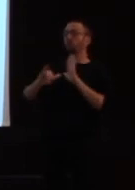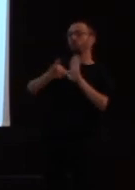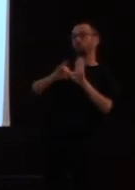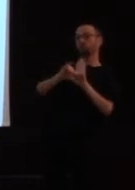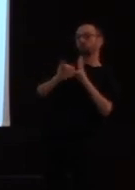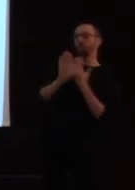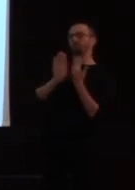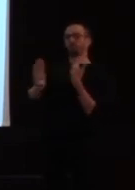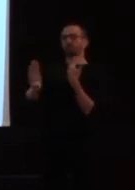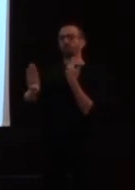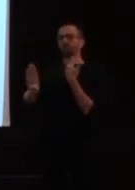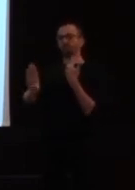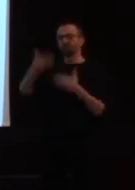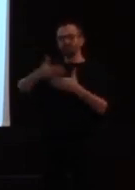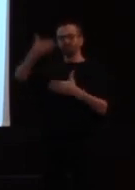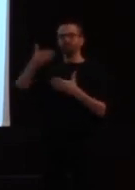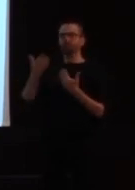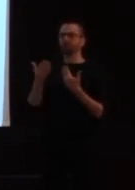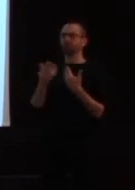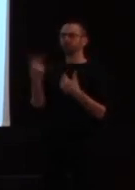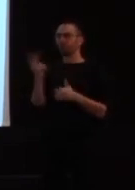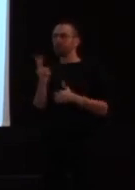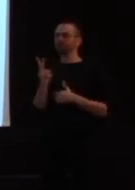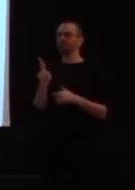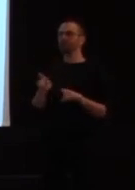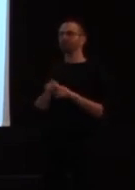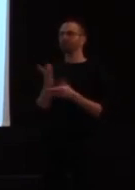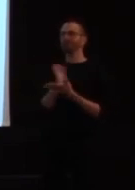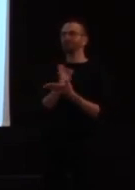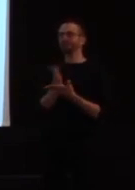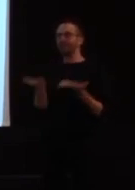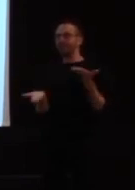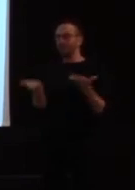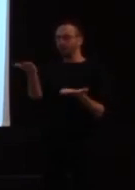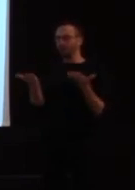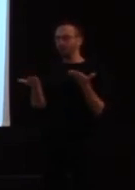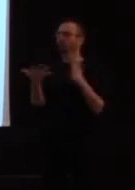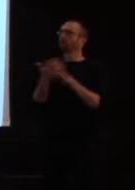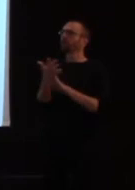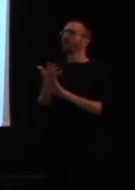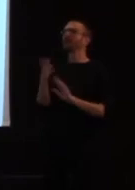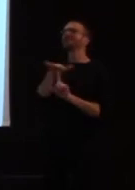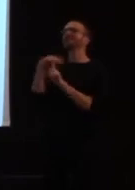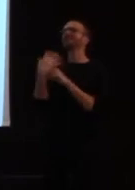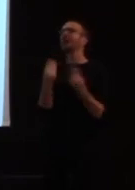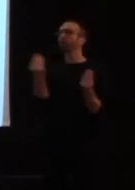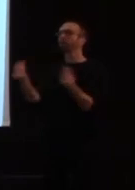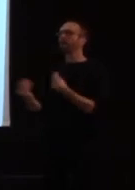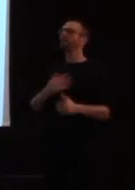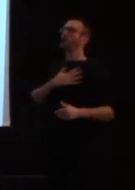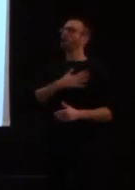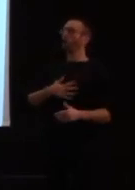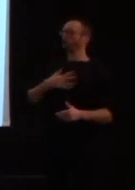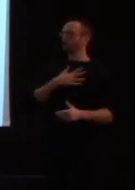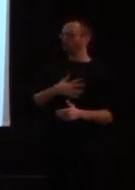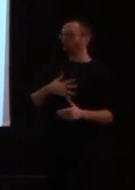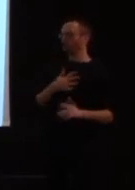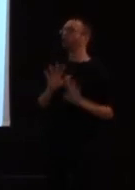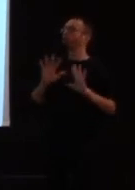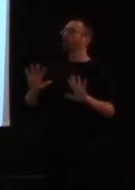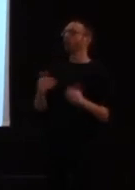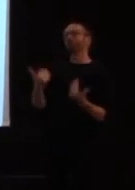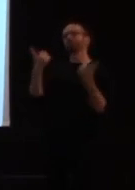Que estemos cómodos, pero que tengan claro que Bueno, nosotros tenemos